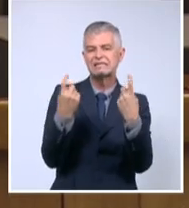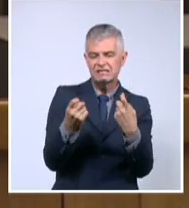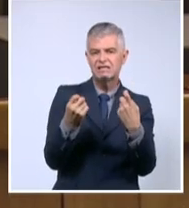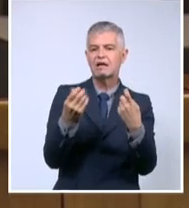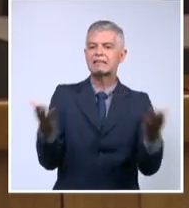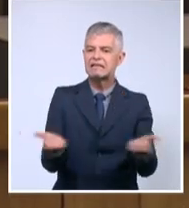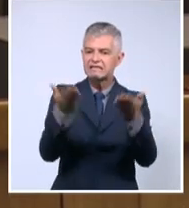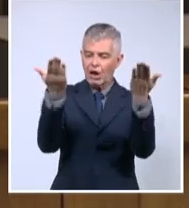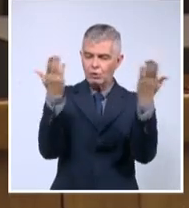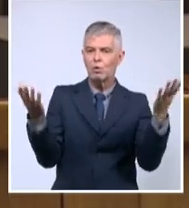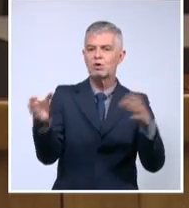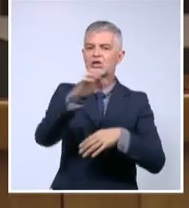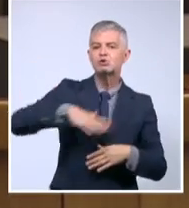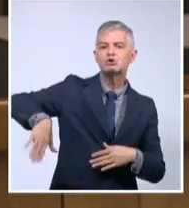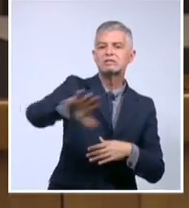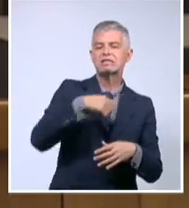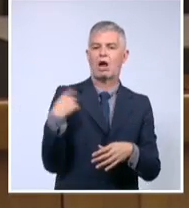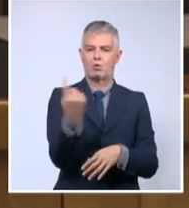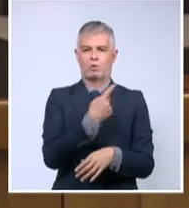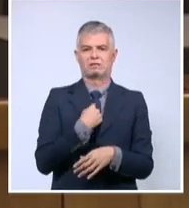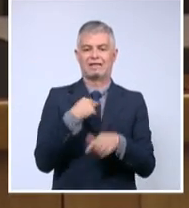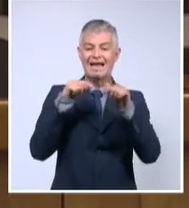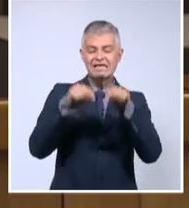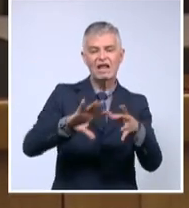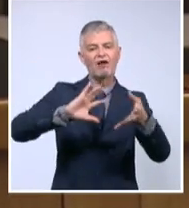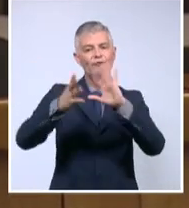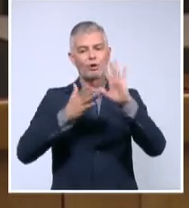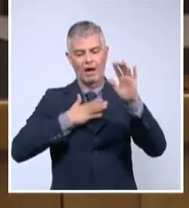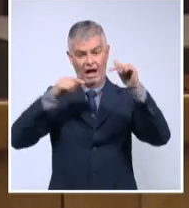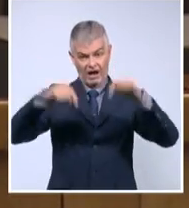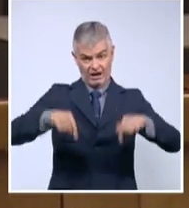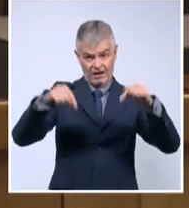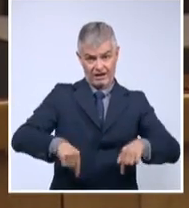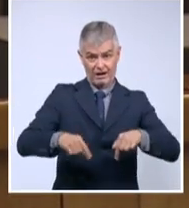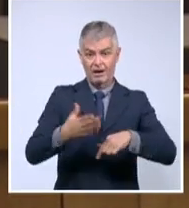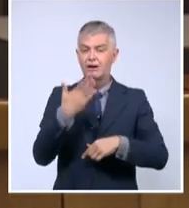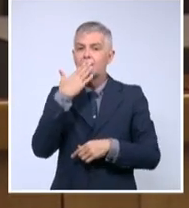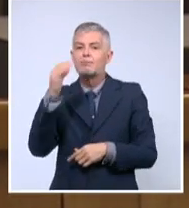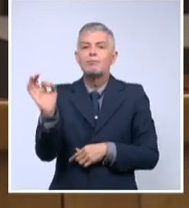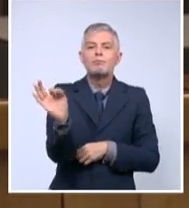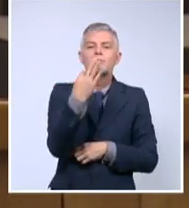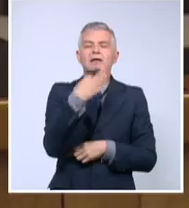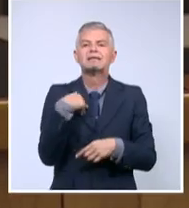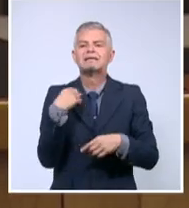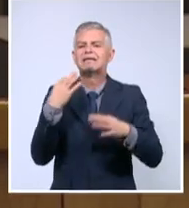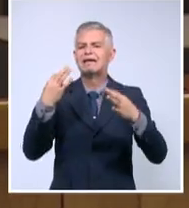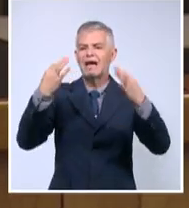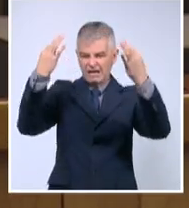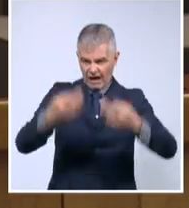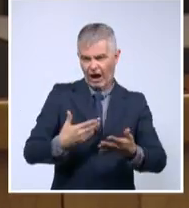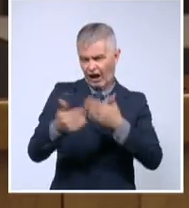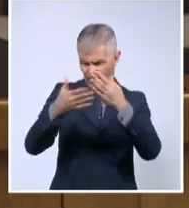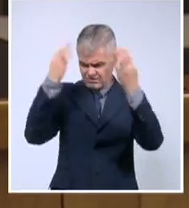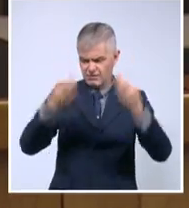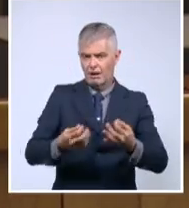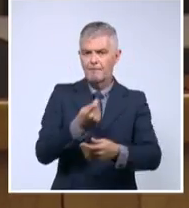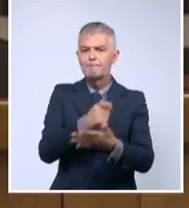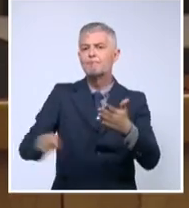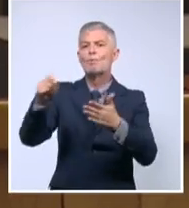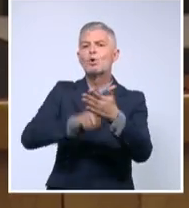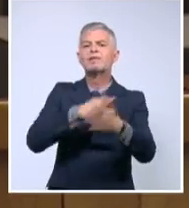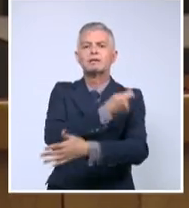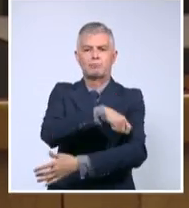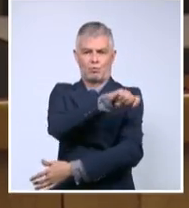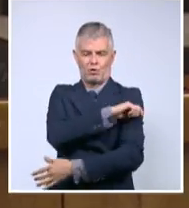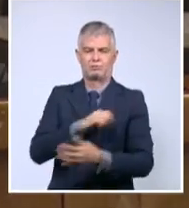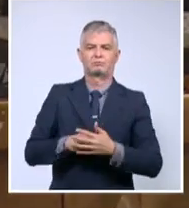nuestra. Es la manifestación contemporánea de la efectividad del auténtico poder popular. Compañeras